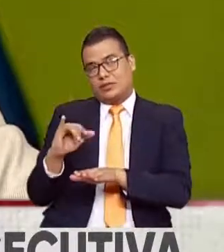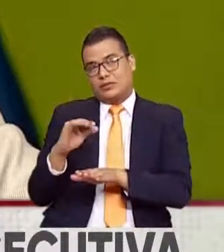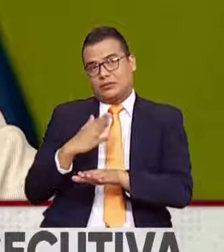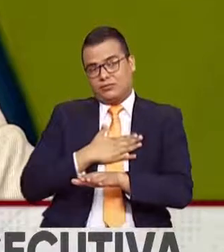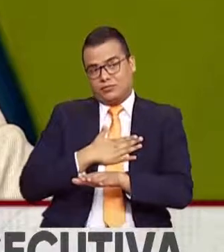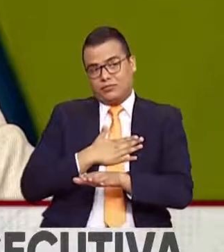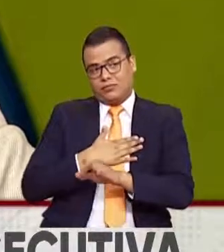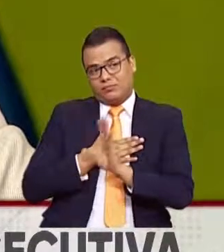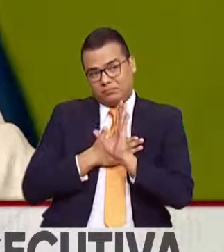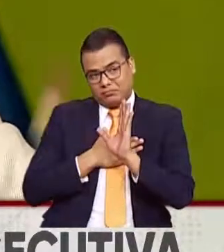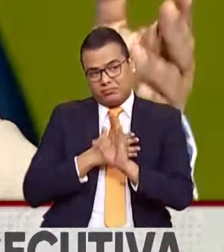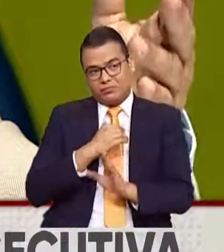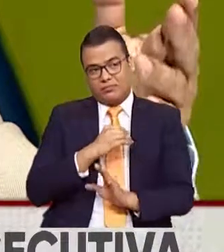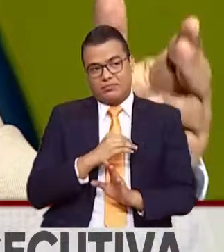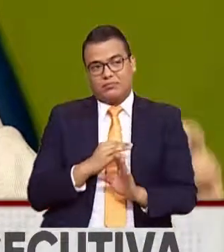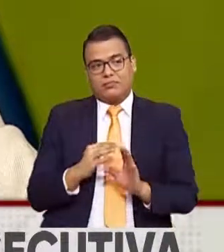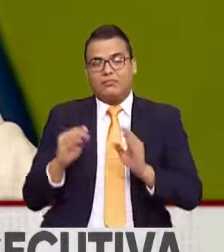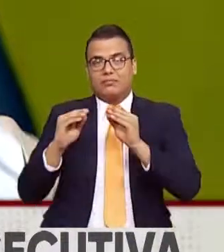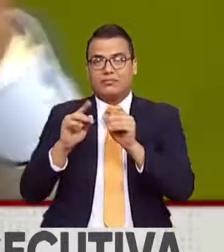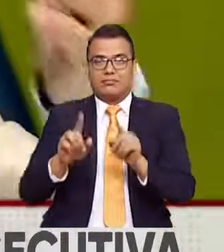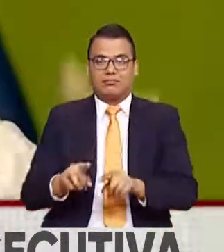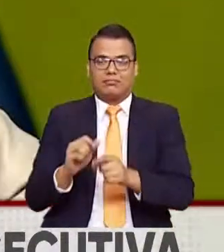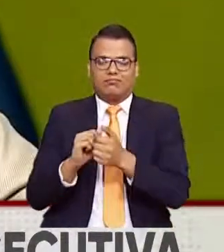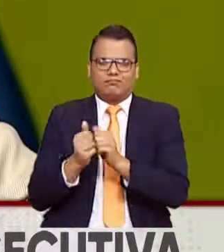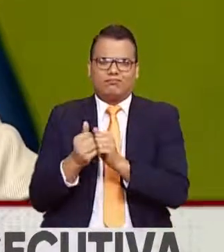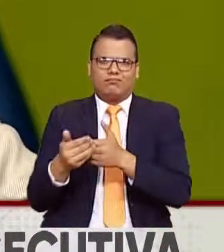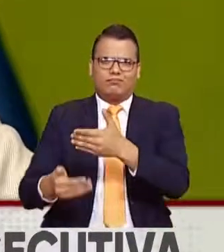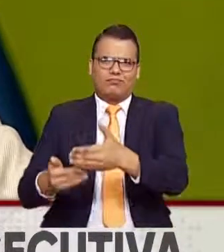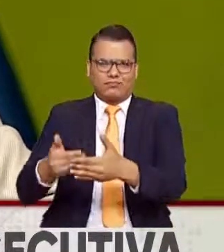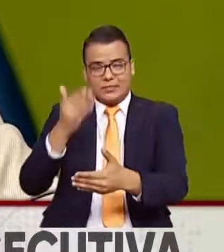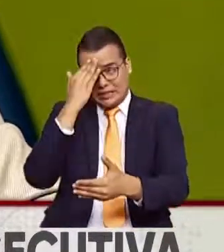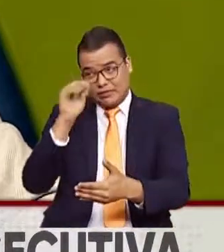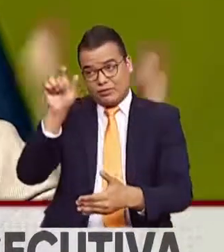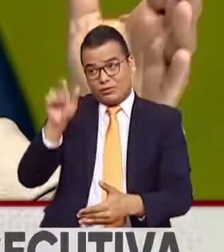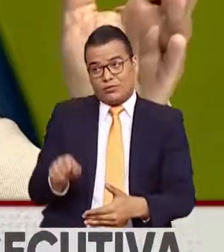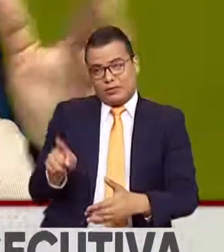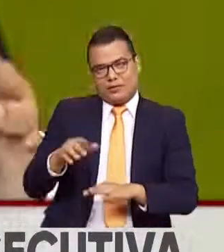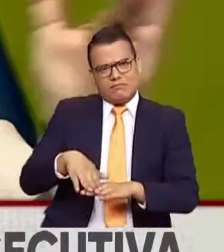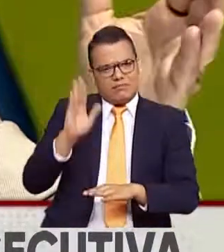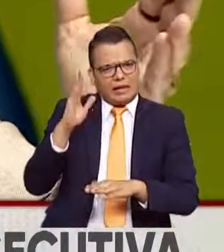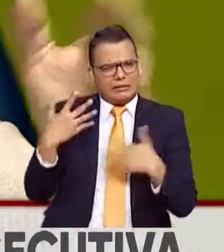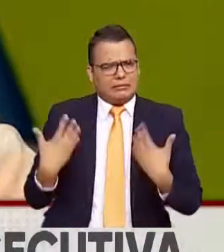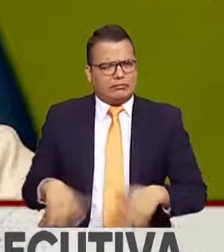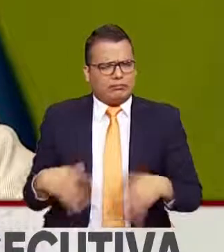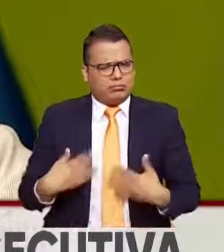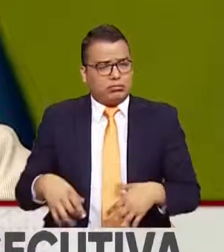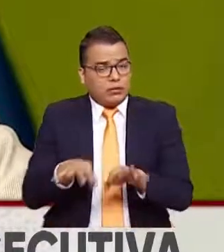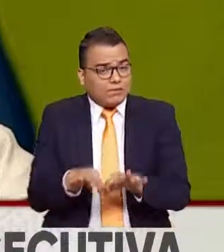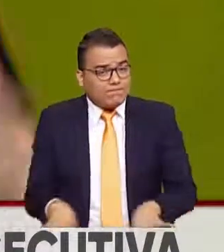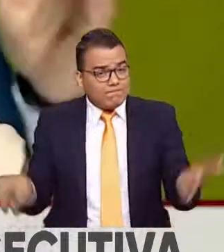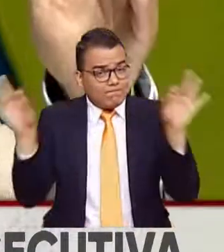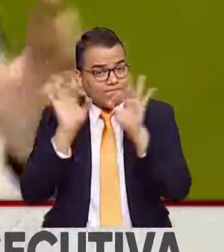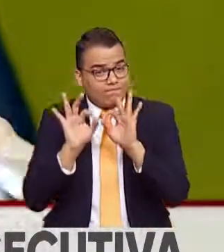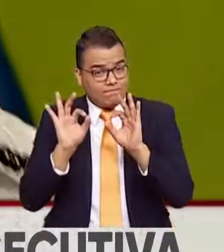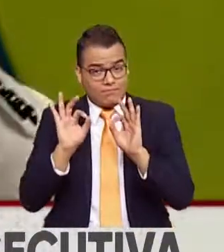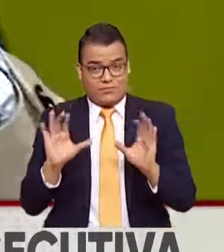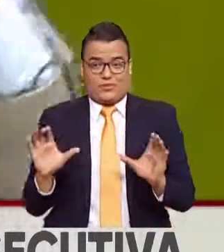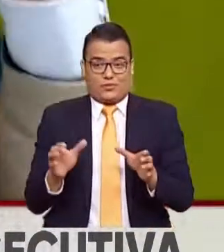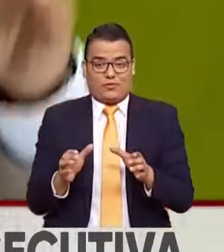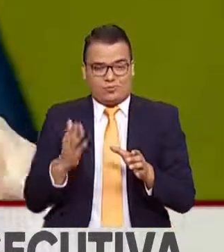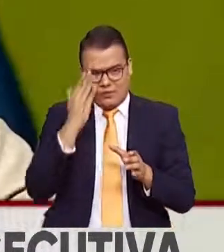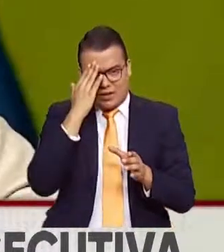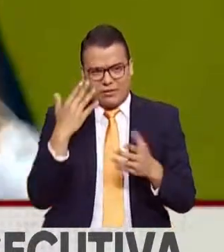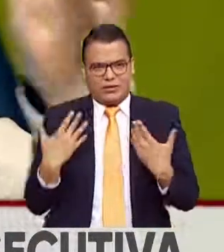personal y sobre todo también deportivo porque era un hombre que para mí el personaje más importante de la historia del barça y uno de